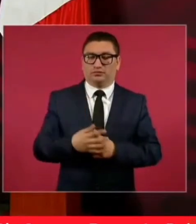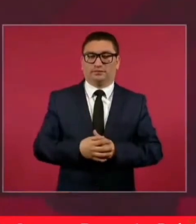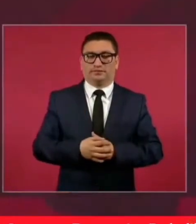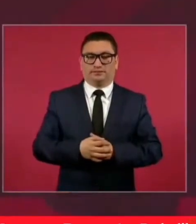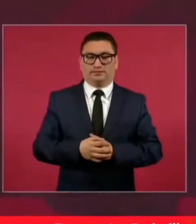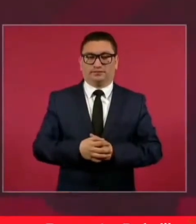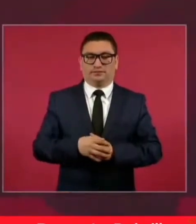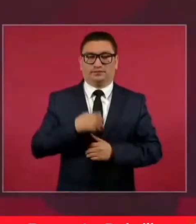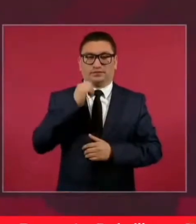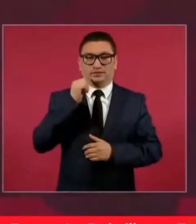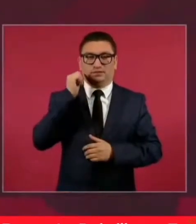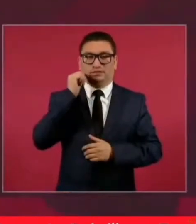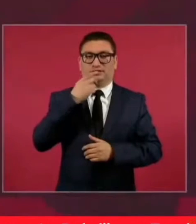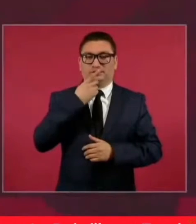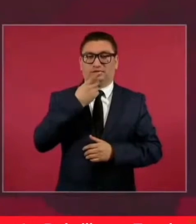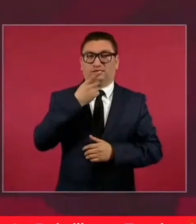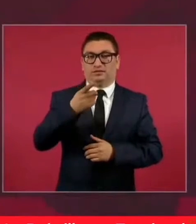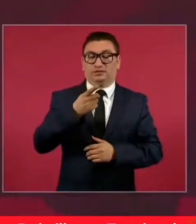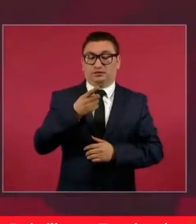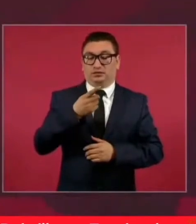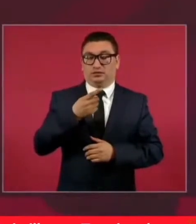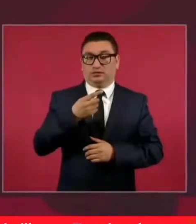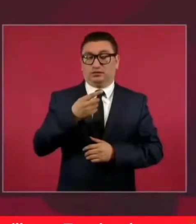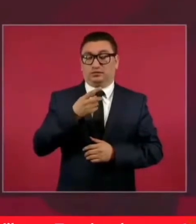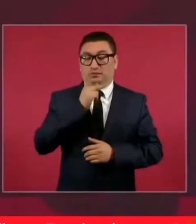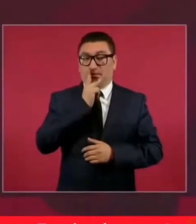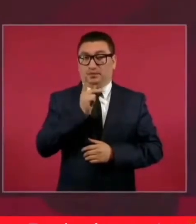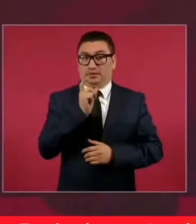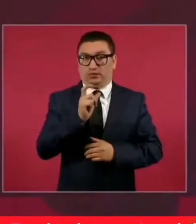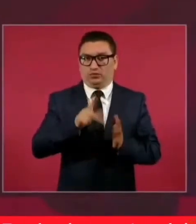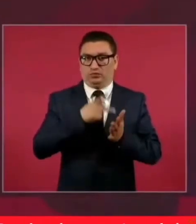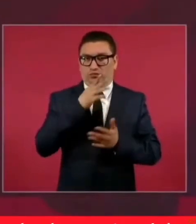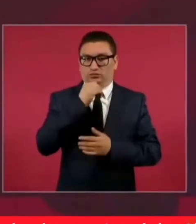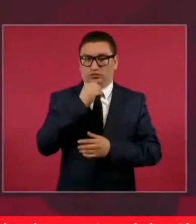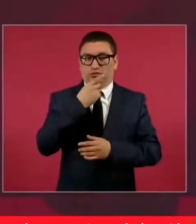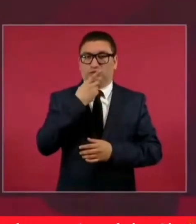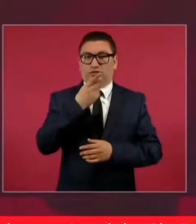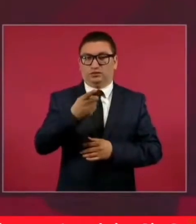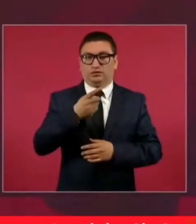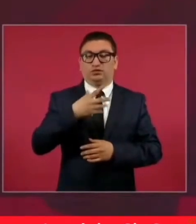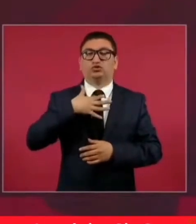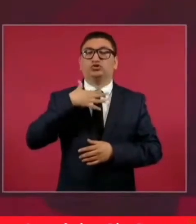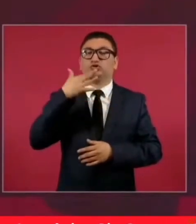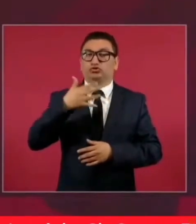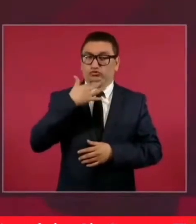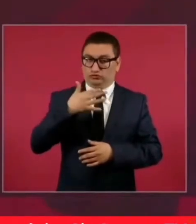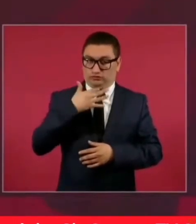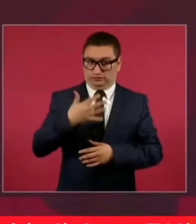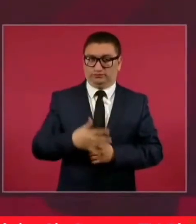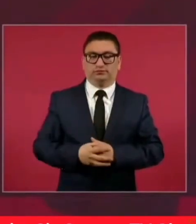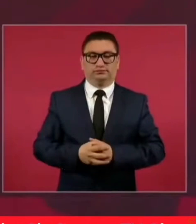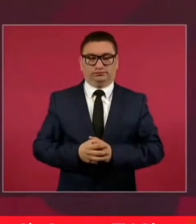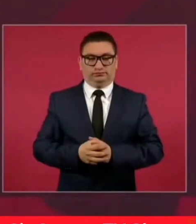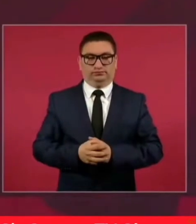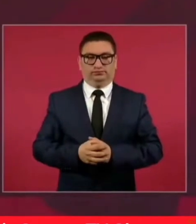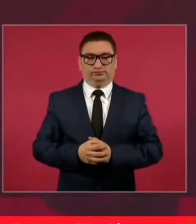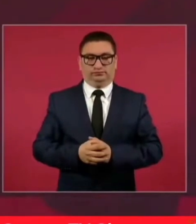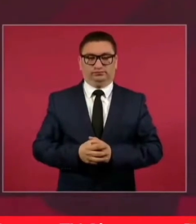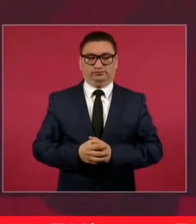Ayer dije una palabra que ya no voy a volver a repetir, por la corrupción.